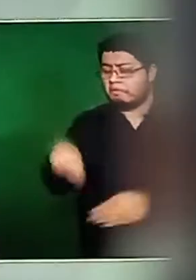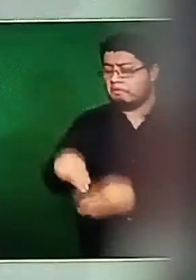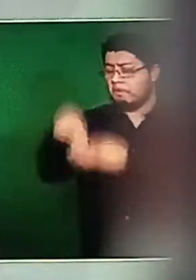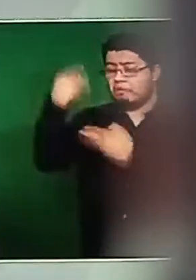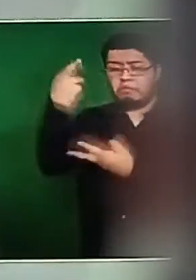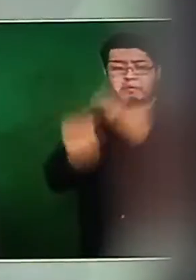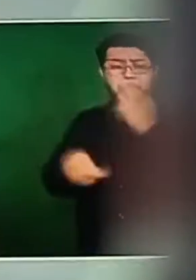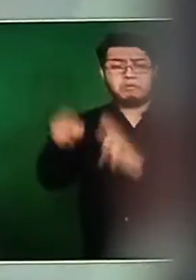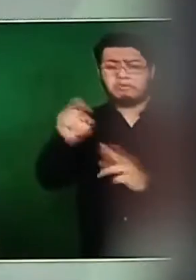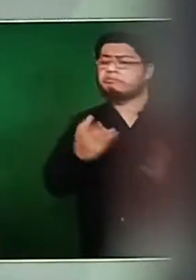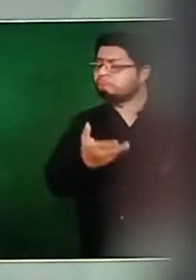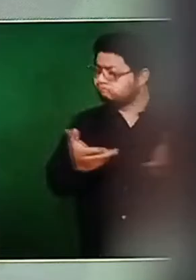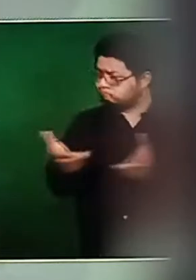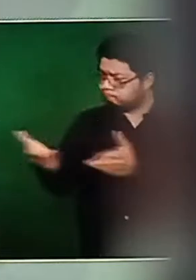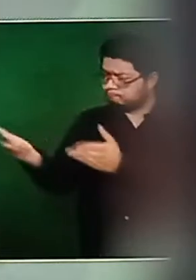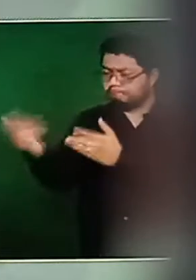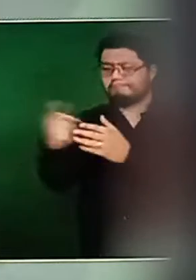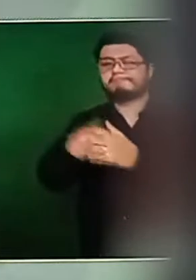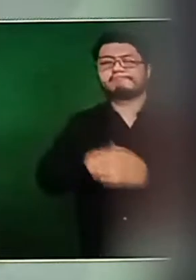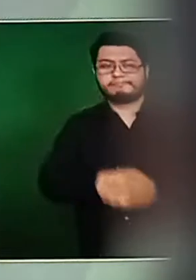revolución. Y además